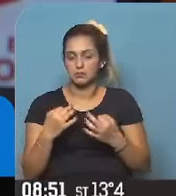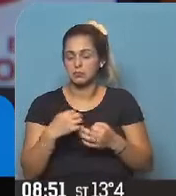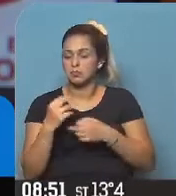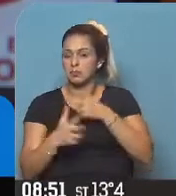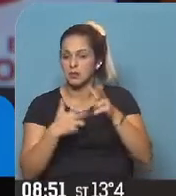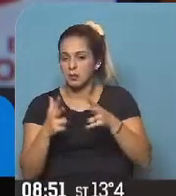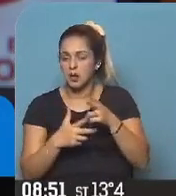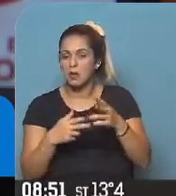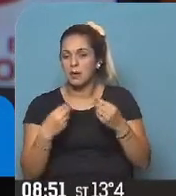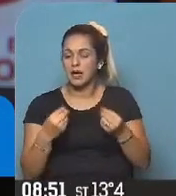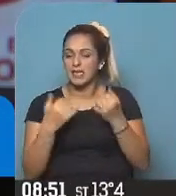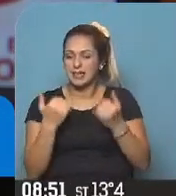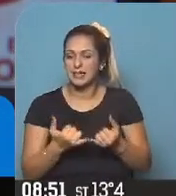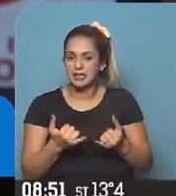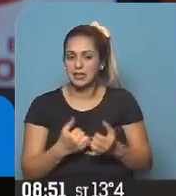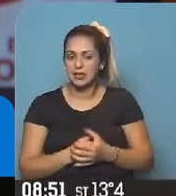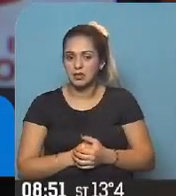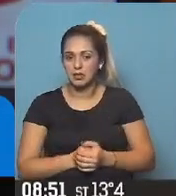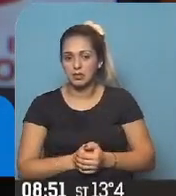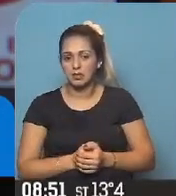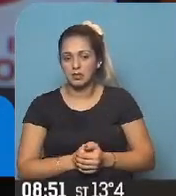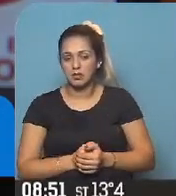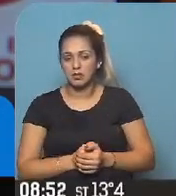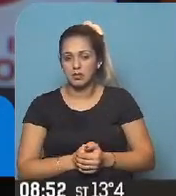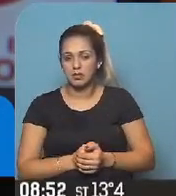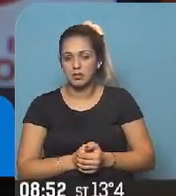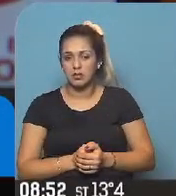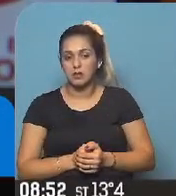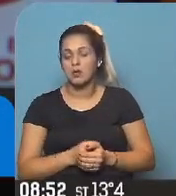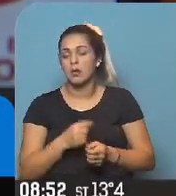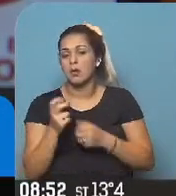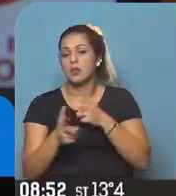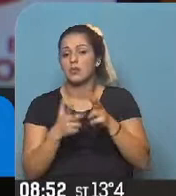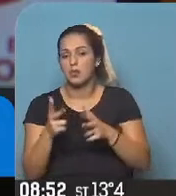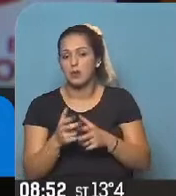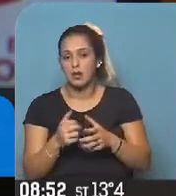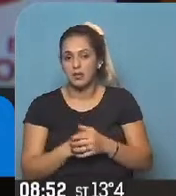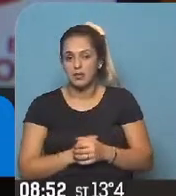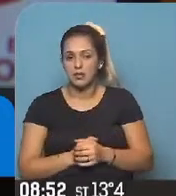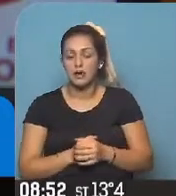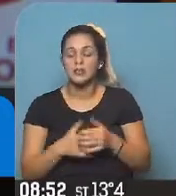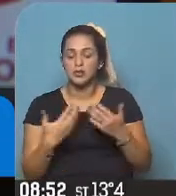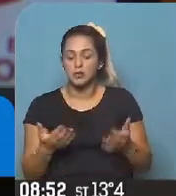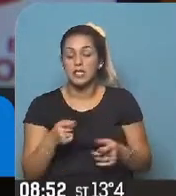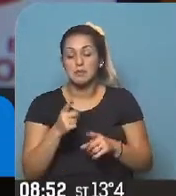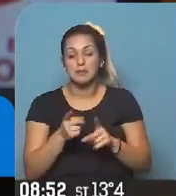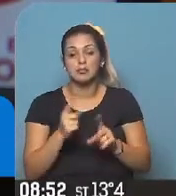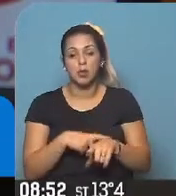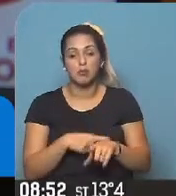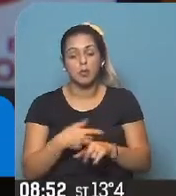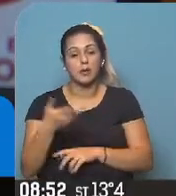elocuencia, y tenía rasgos mesiánicos en el discurso y xenófobos. En ese